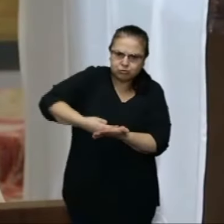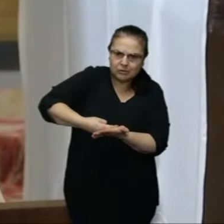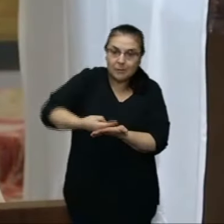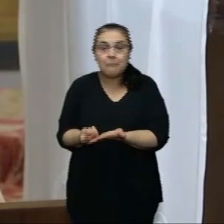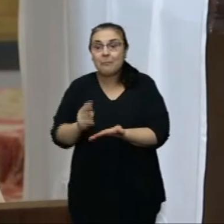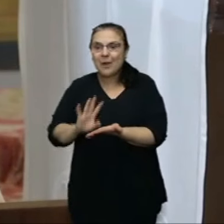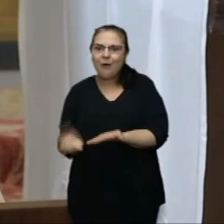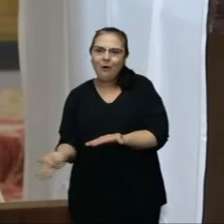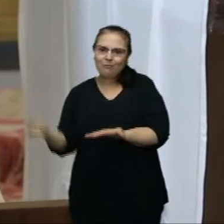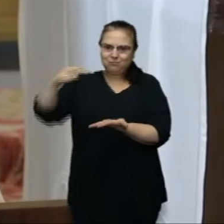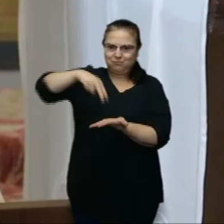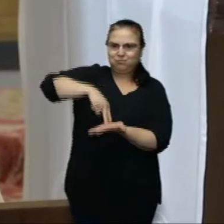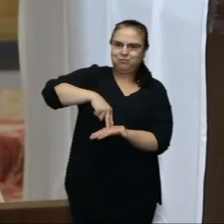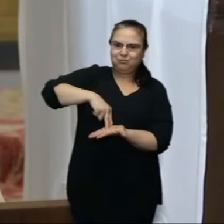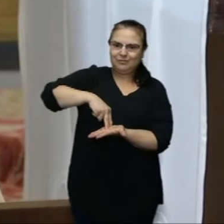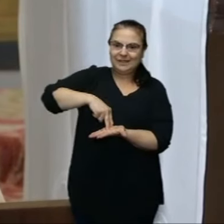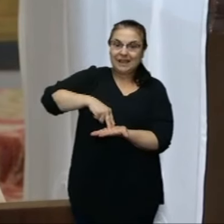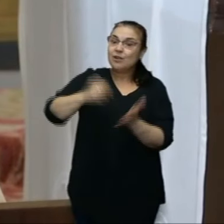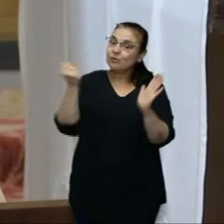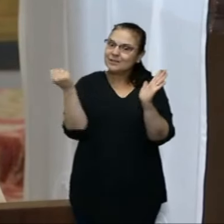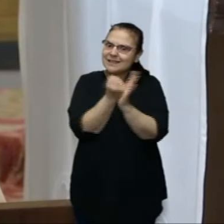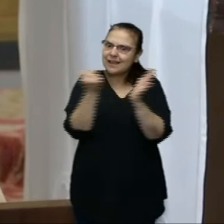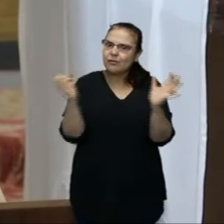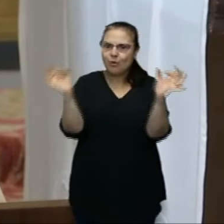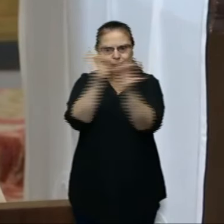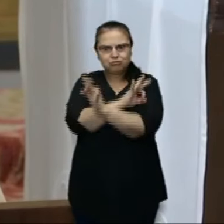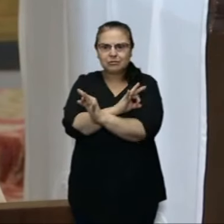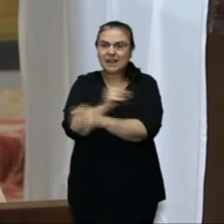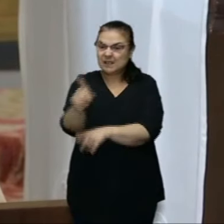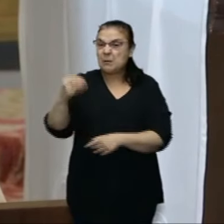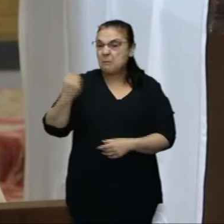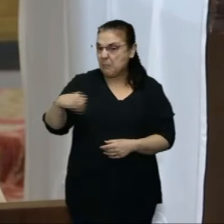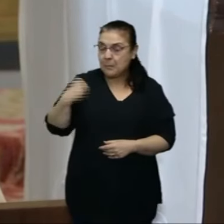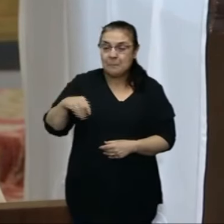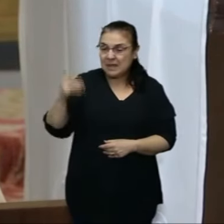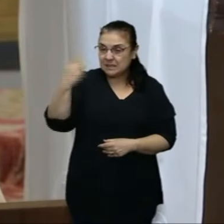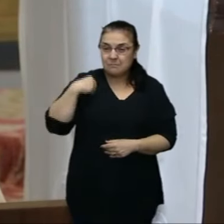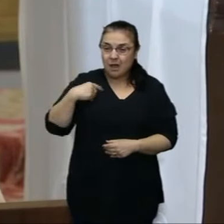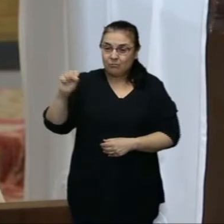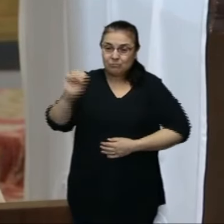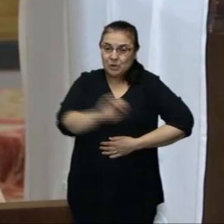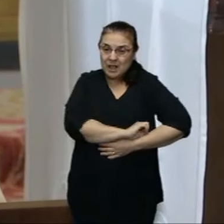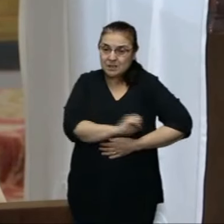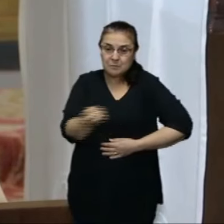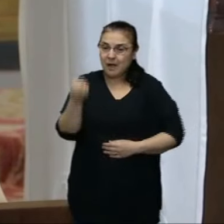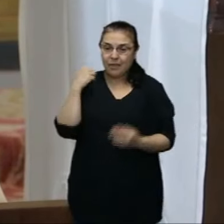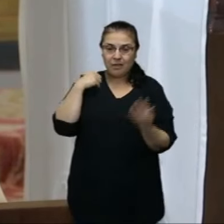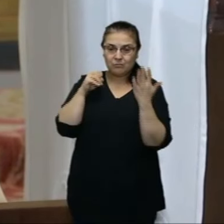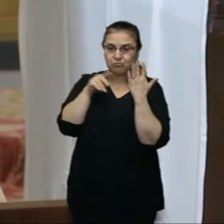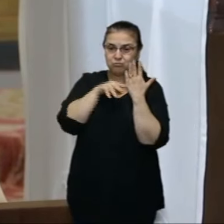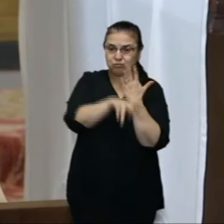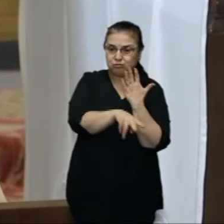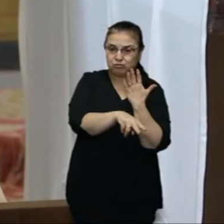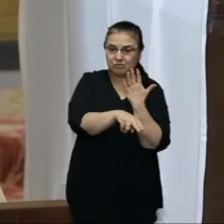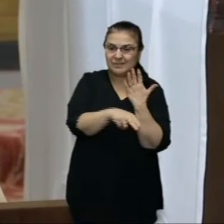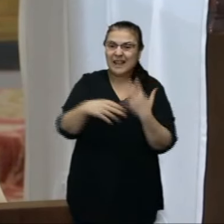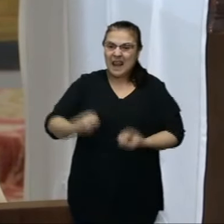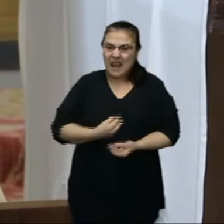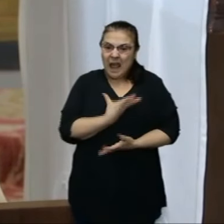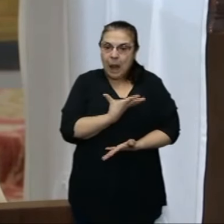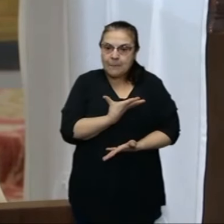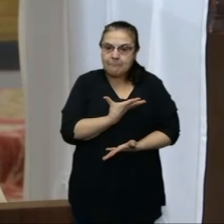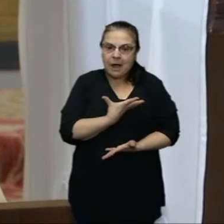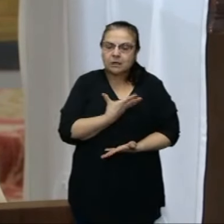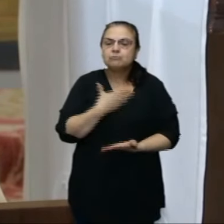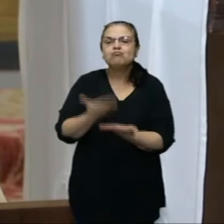será como un signo de contradicción, y a ti misma una espada te traspasará el alma, para que se pongan de manifiesto